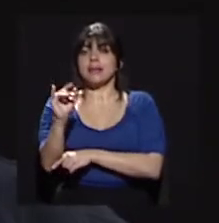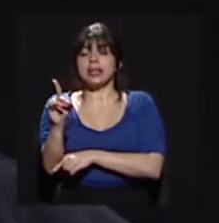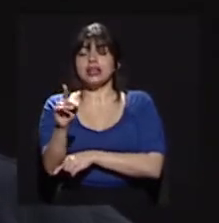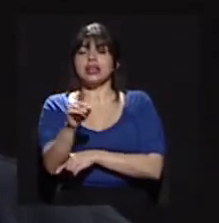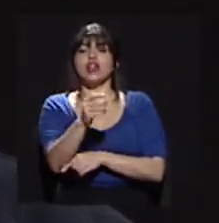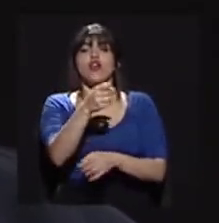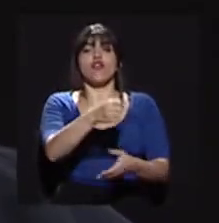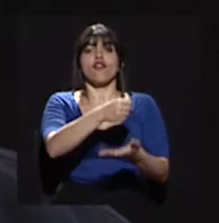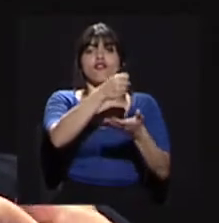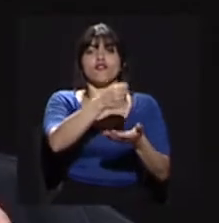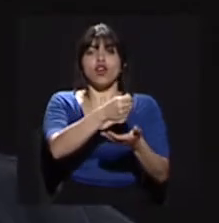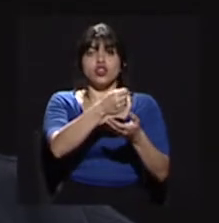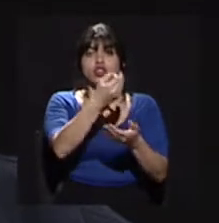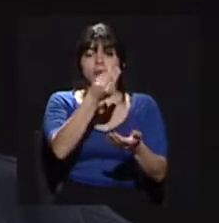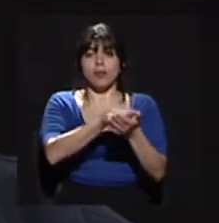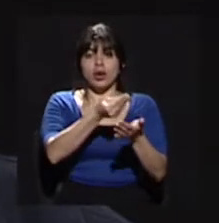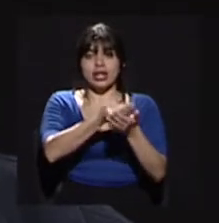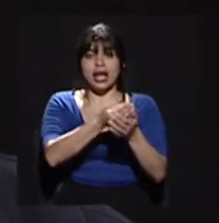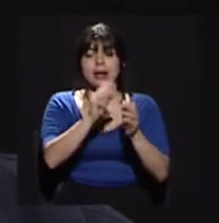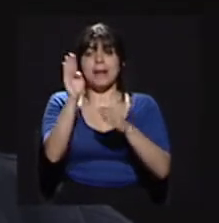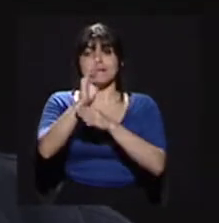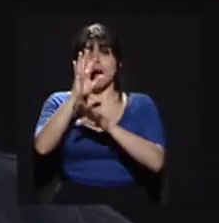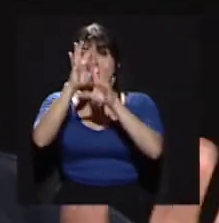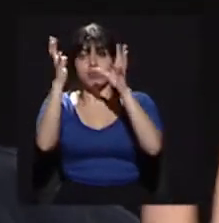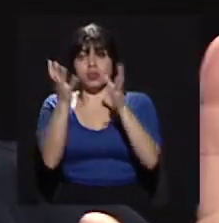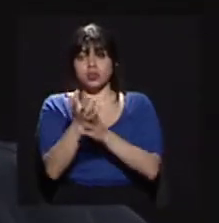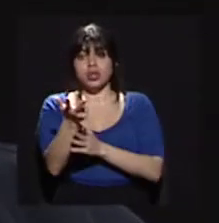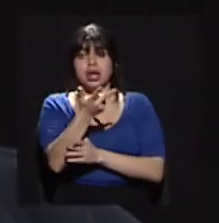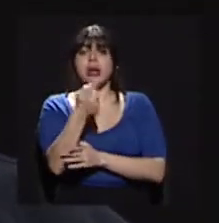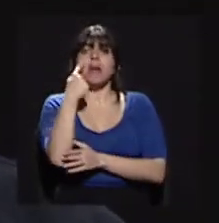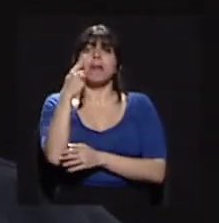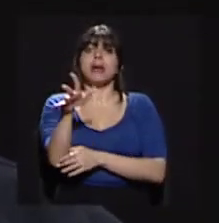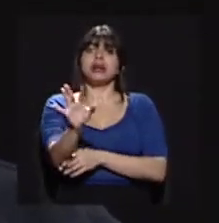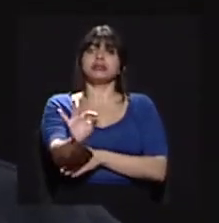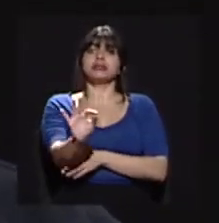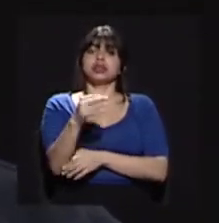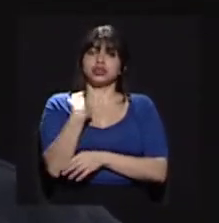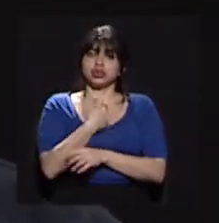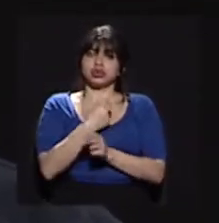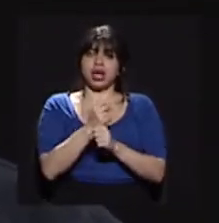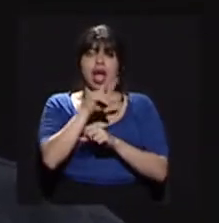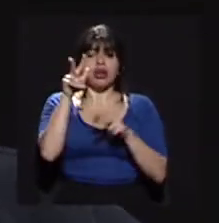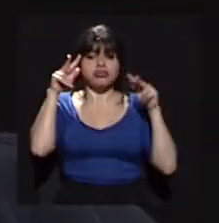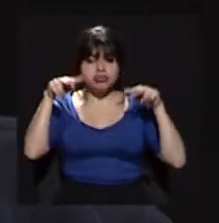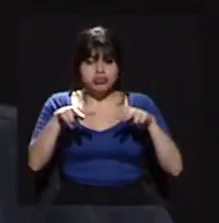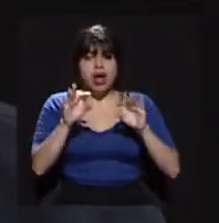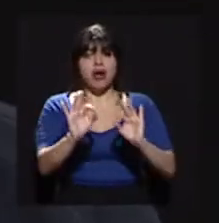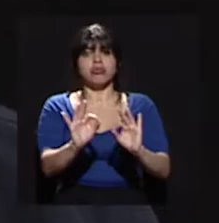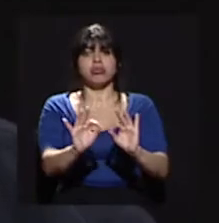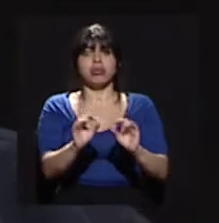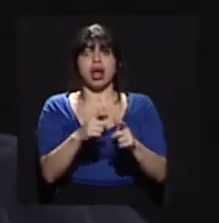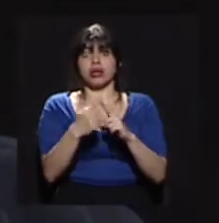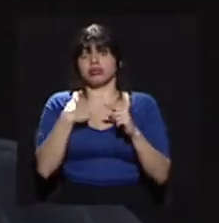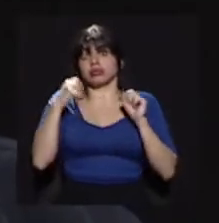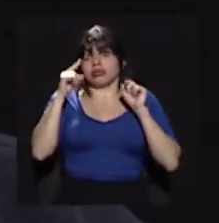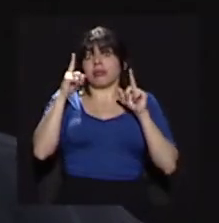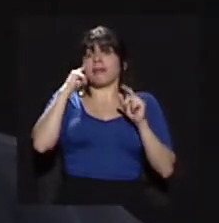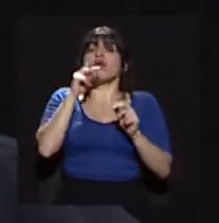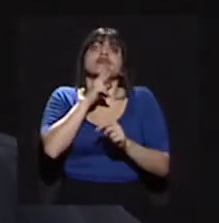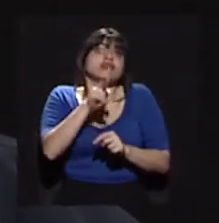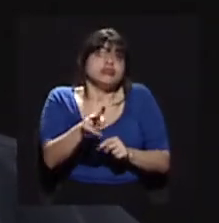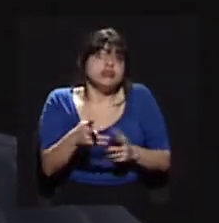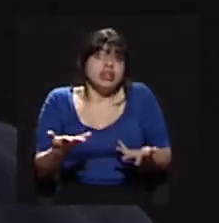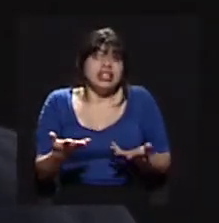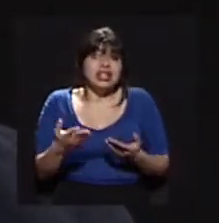misión del fondo monetario la misión del banco mundial les pareció bien lo que estábamos haciendo decir cosa que a mí me sorprende porque la pura verdad